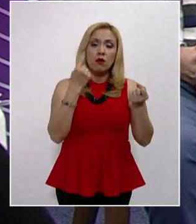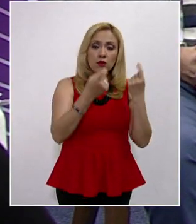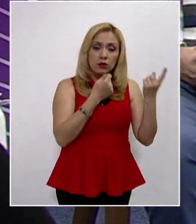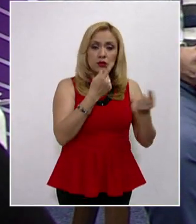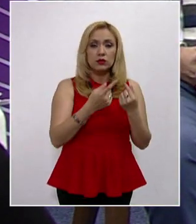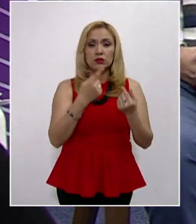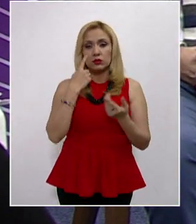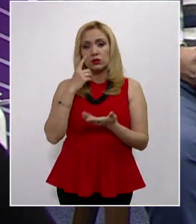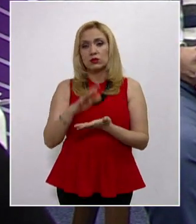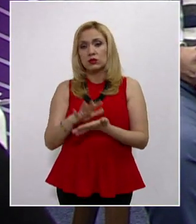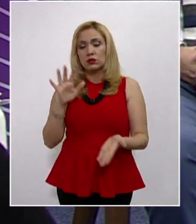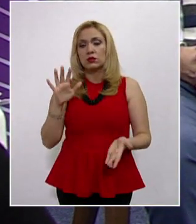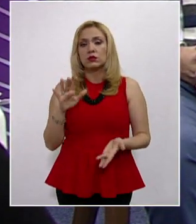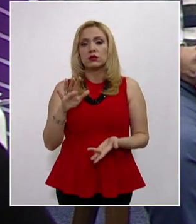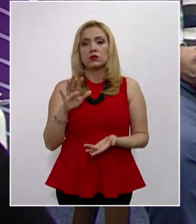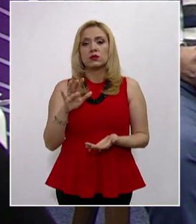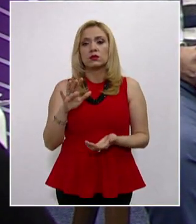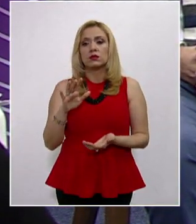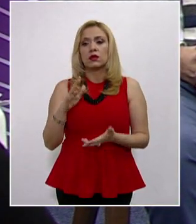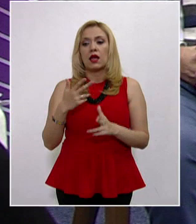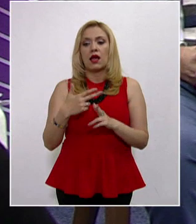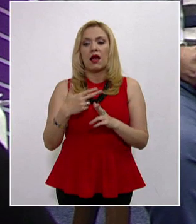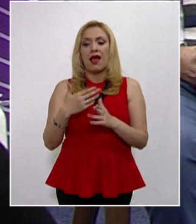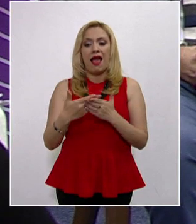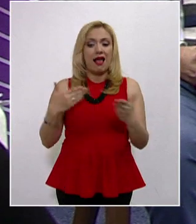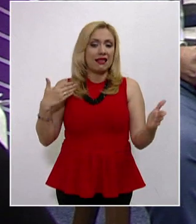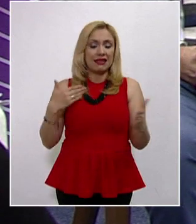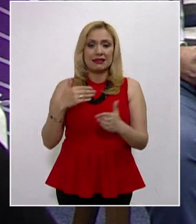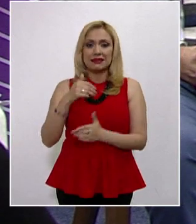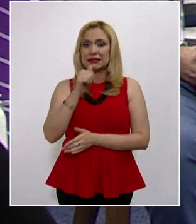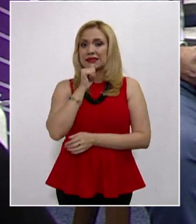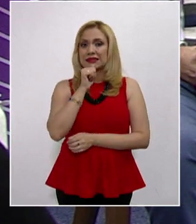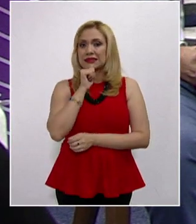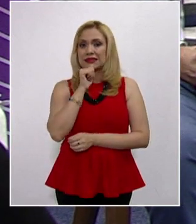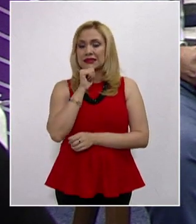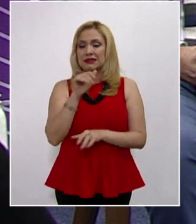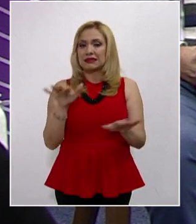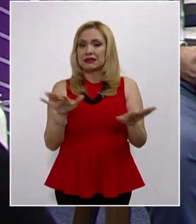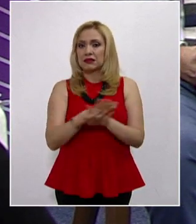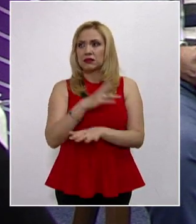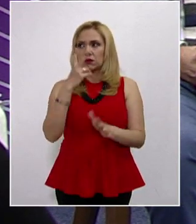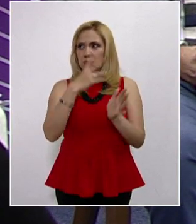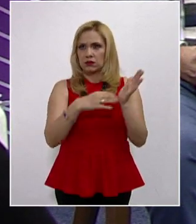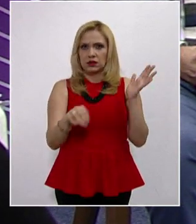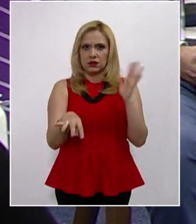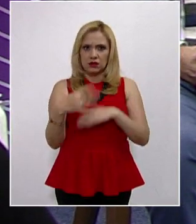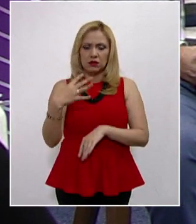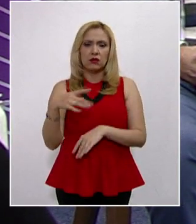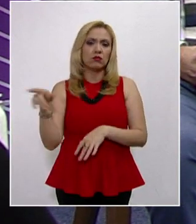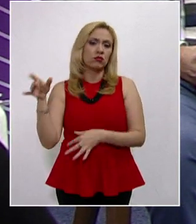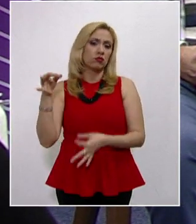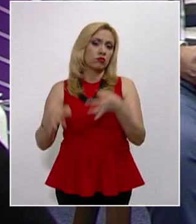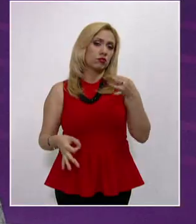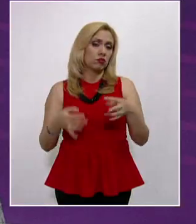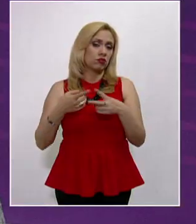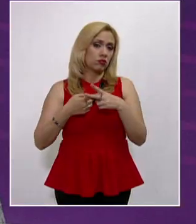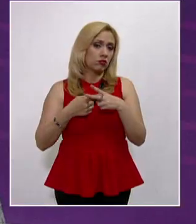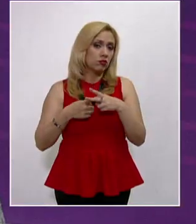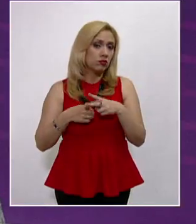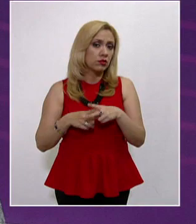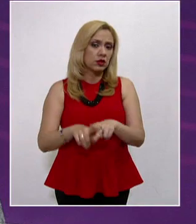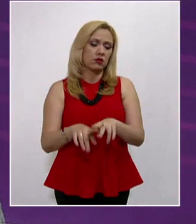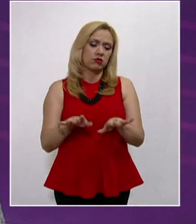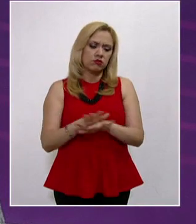los casos, incluso antes de que se hiciera la reforma en 2014, la Corte empezó justo